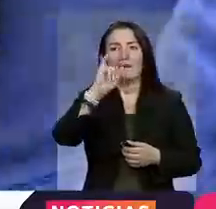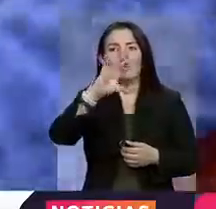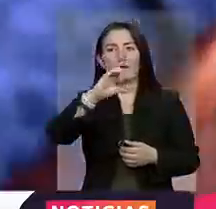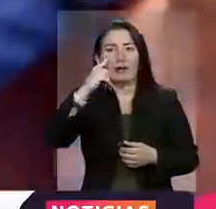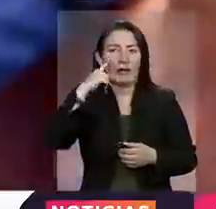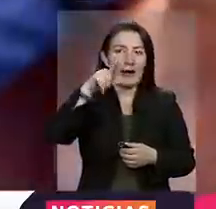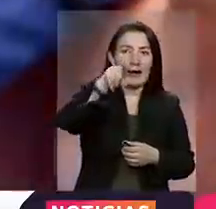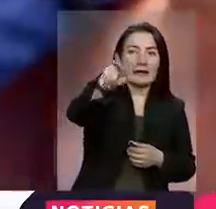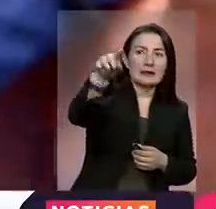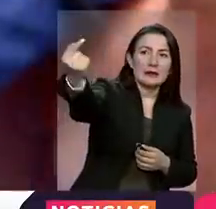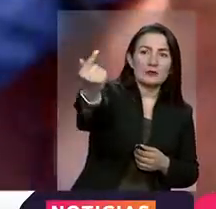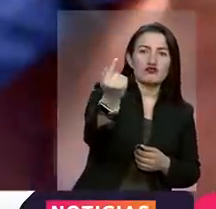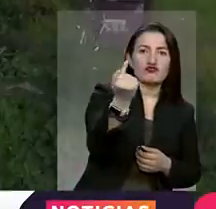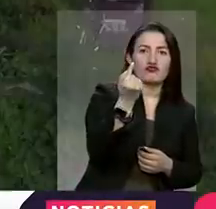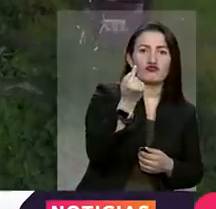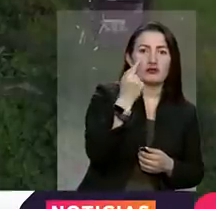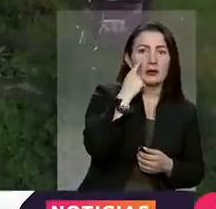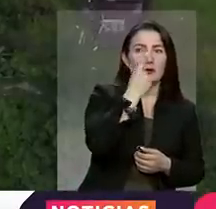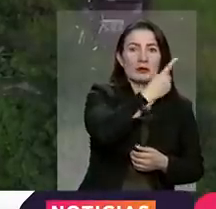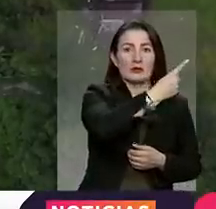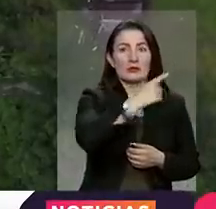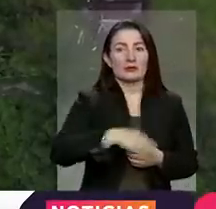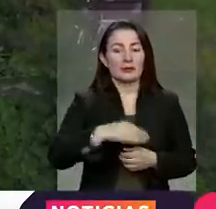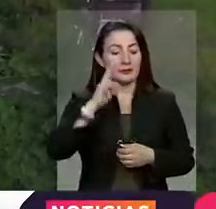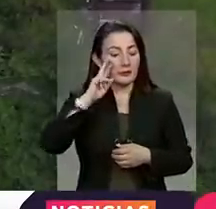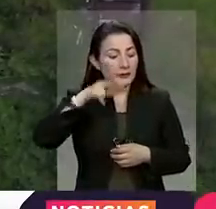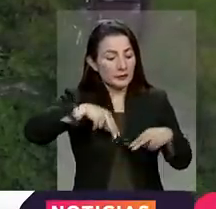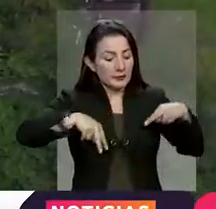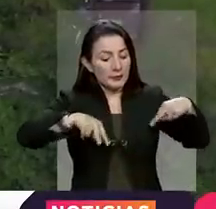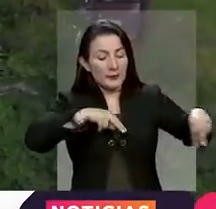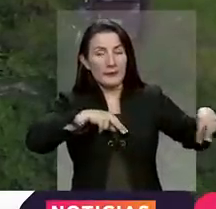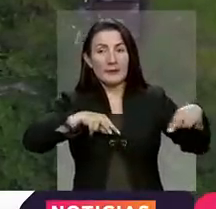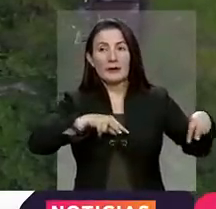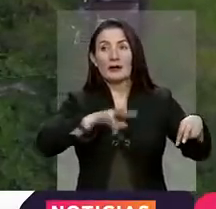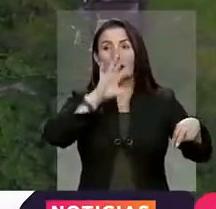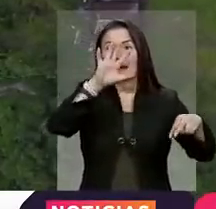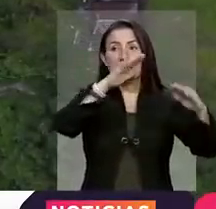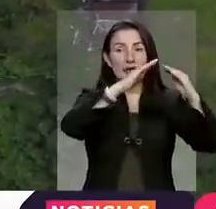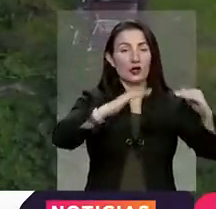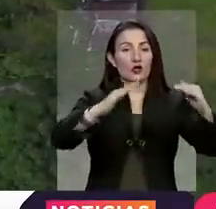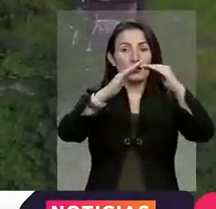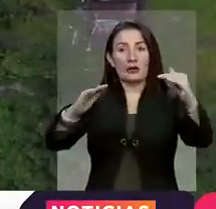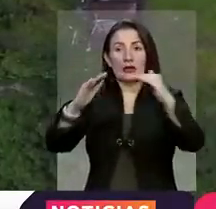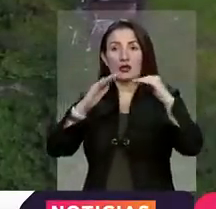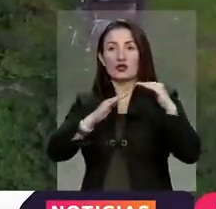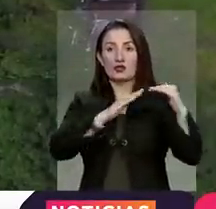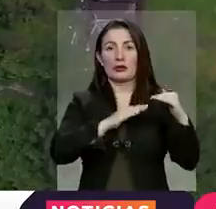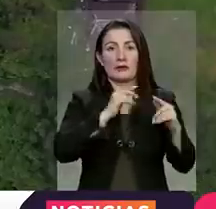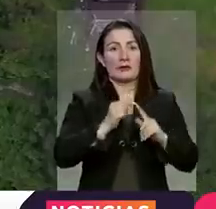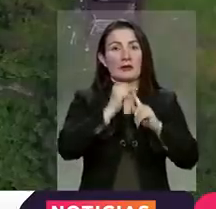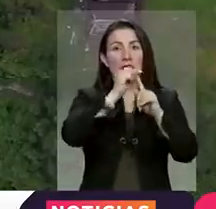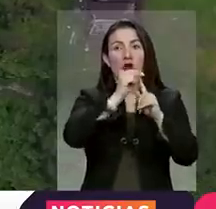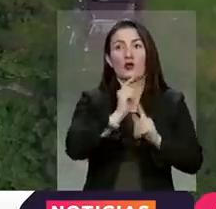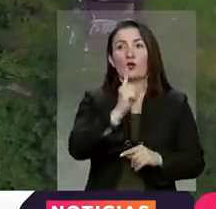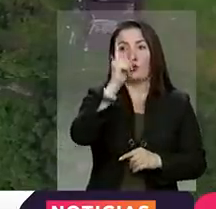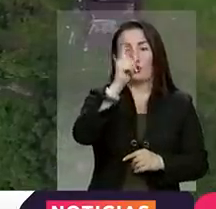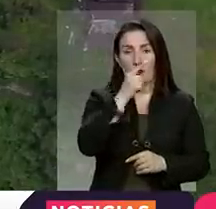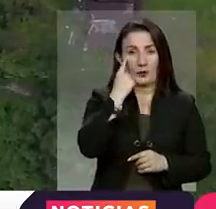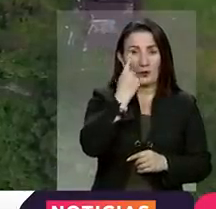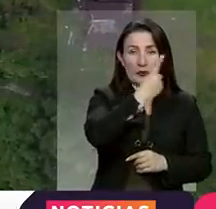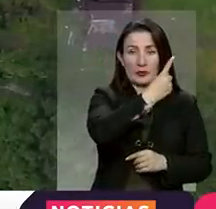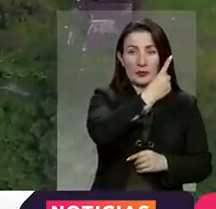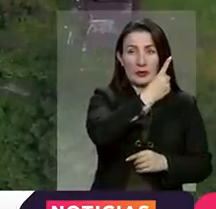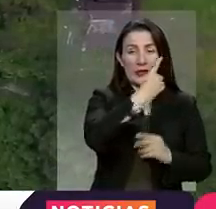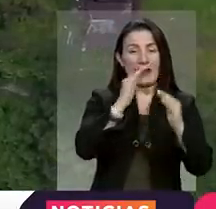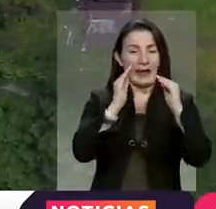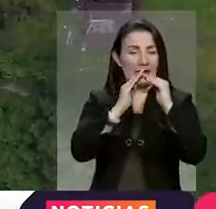allí. Una mirada desde el aire muestra que 5 de estos techos son claves en la historia. El número 1 corresponde a la